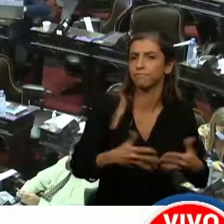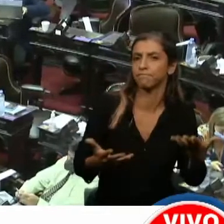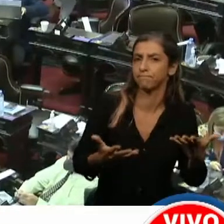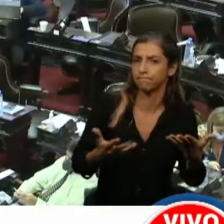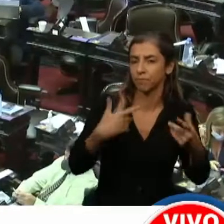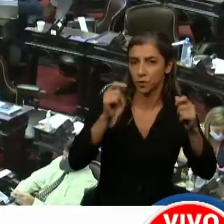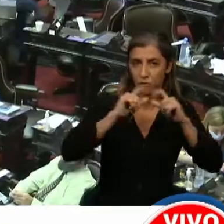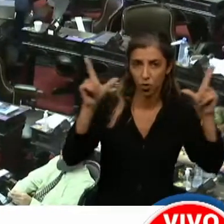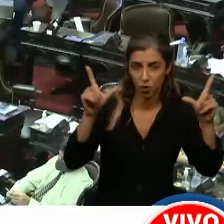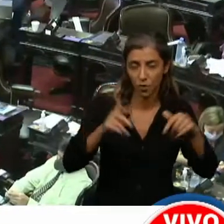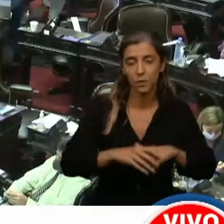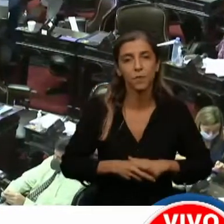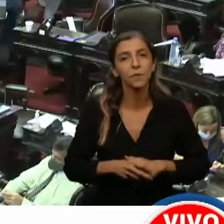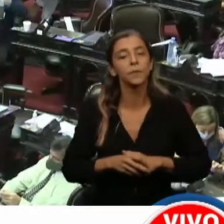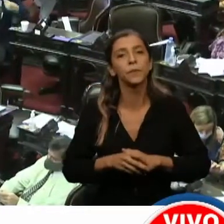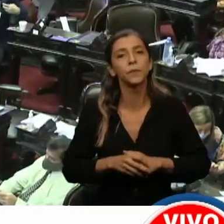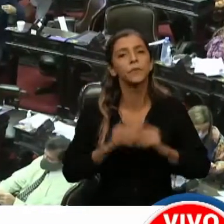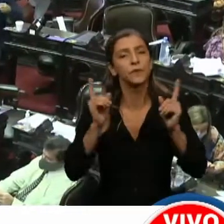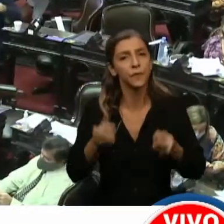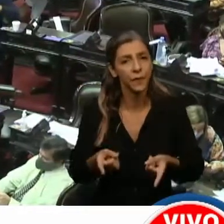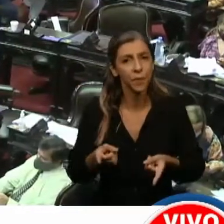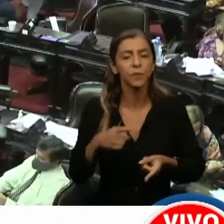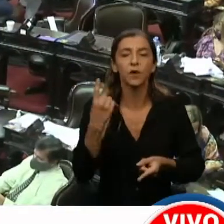con reiteradas referencias